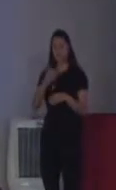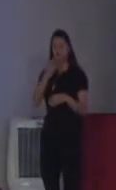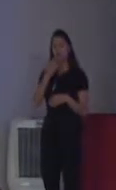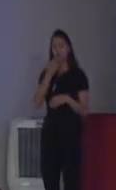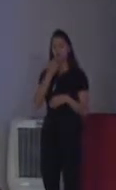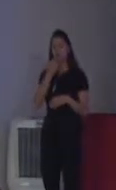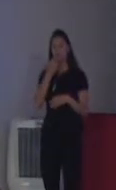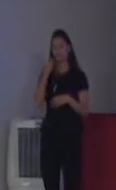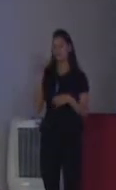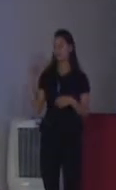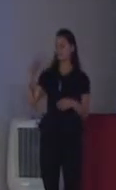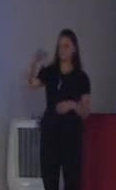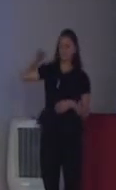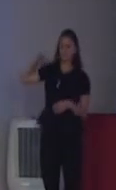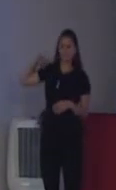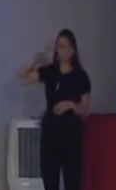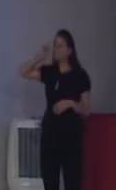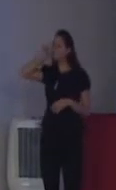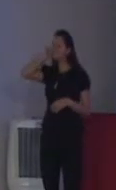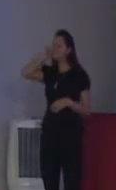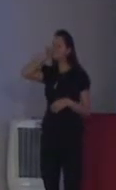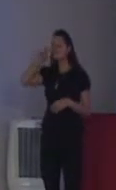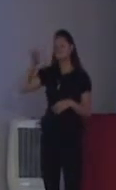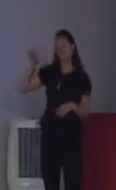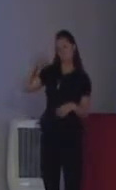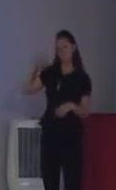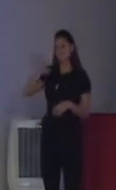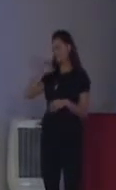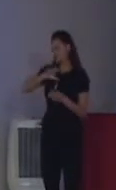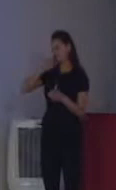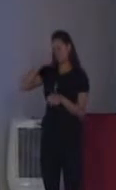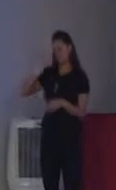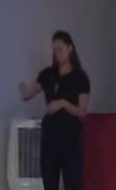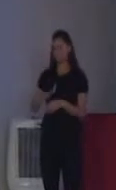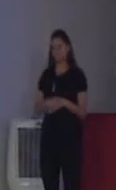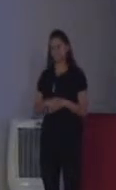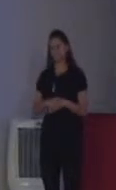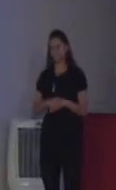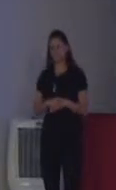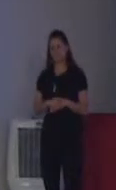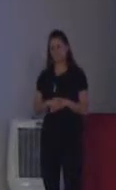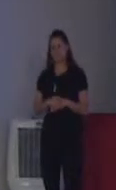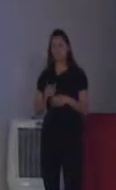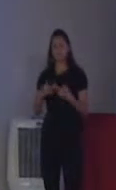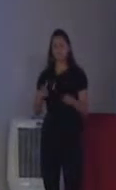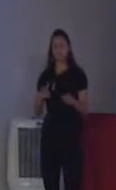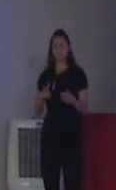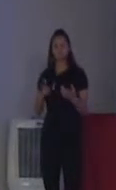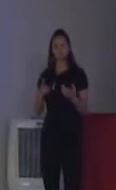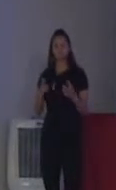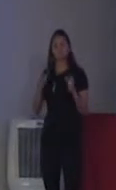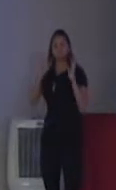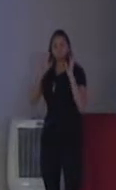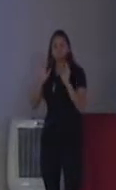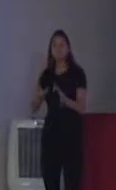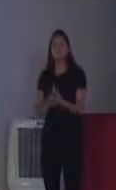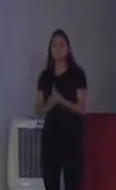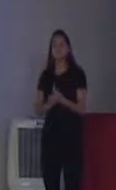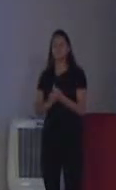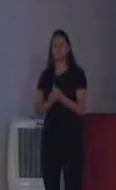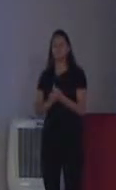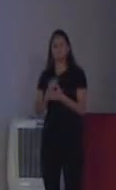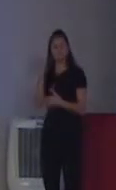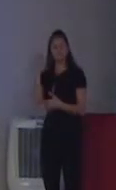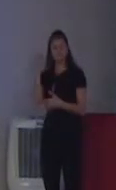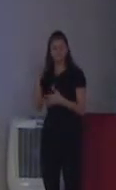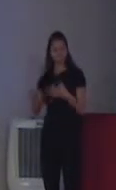por ejemplo, exactamente. Esa es otra de las características, bueno. Pero, digamos, hay toda una serie como de